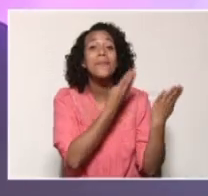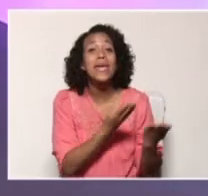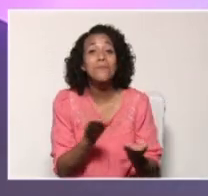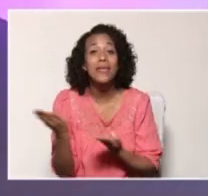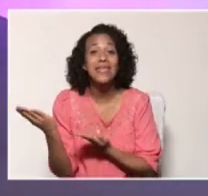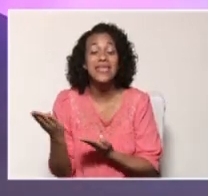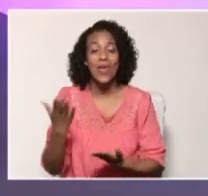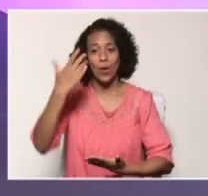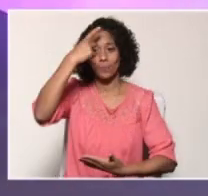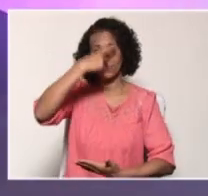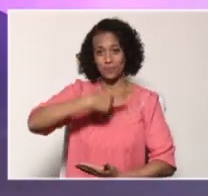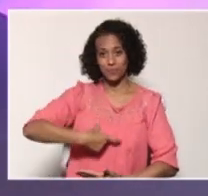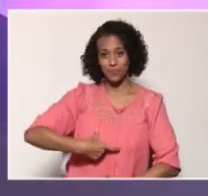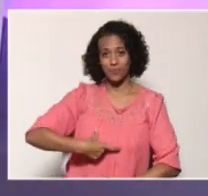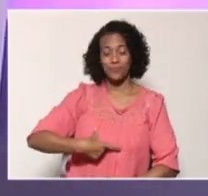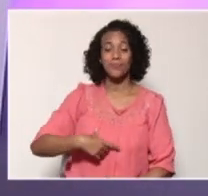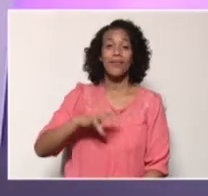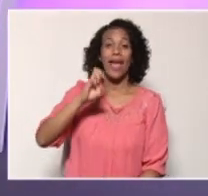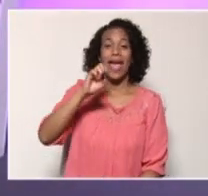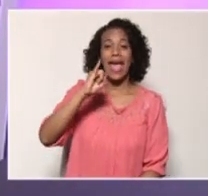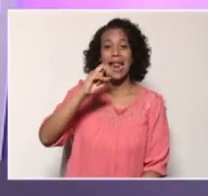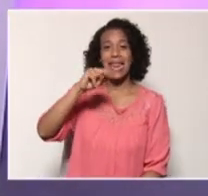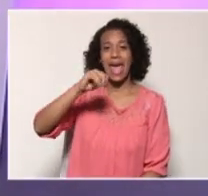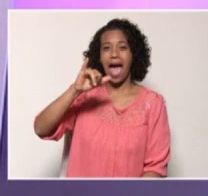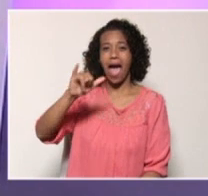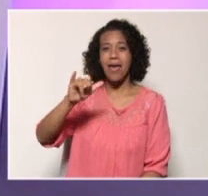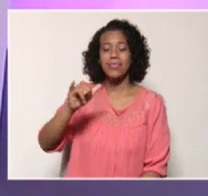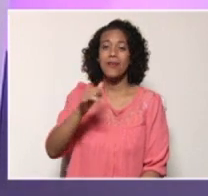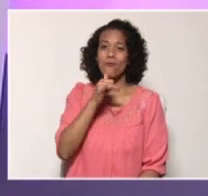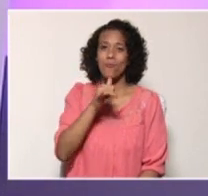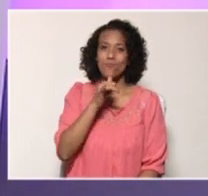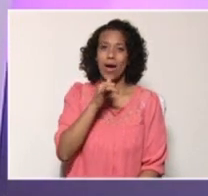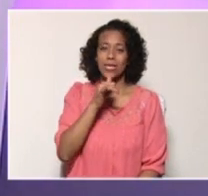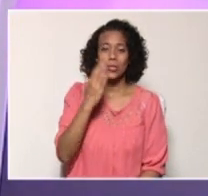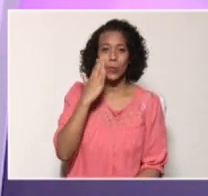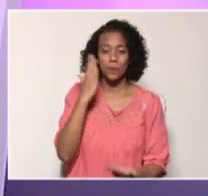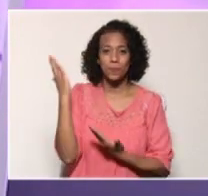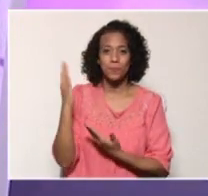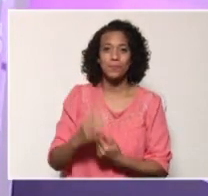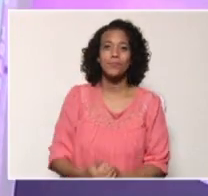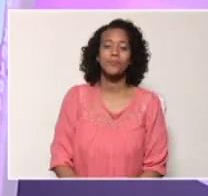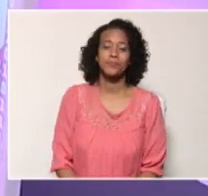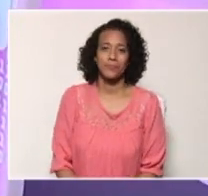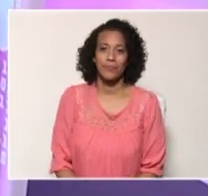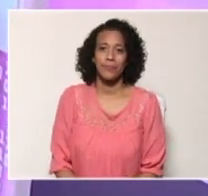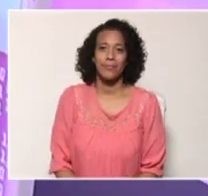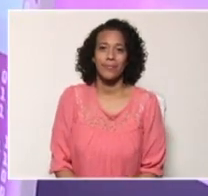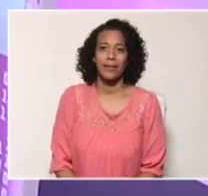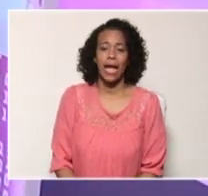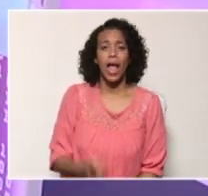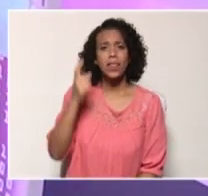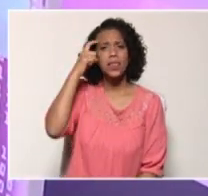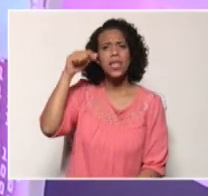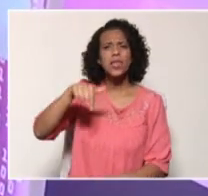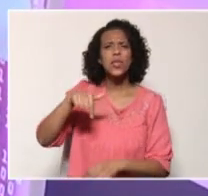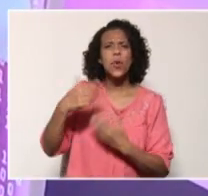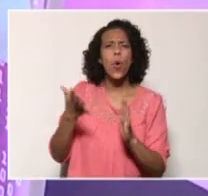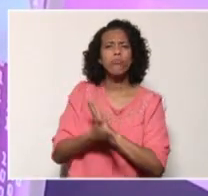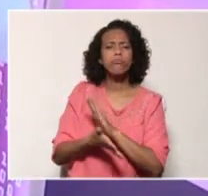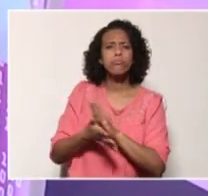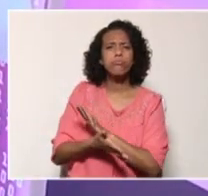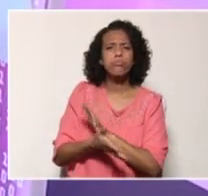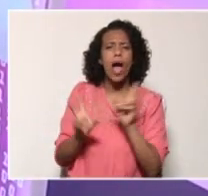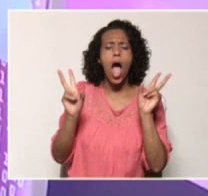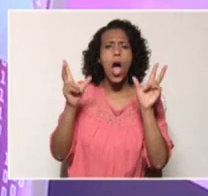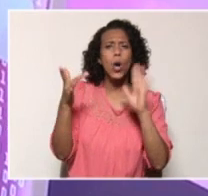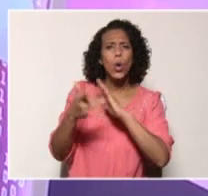Bienvenidos, les habla Eliani Quesada de la Fundación Bolivariana de Informática y Telemática, Fundavit. En el segmento de hoy vamos